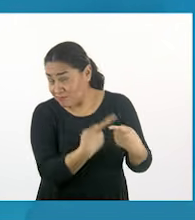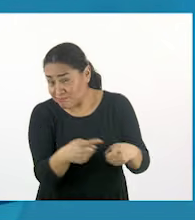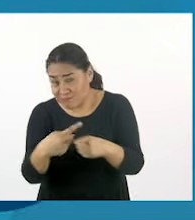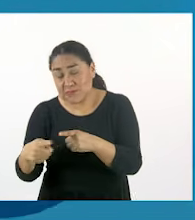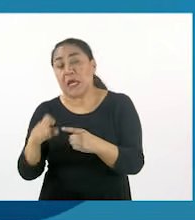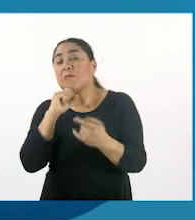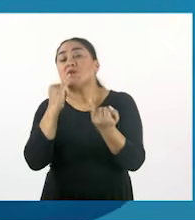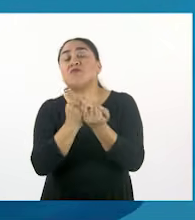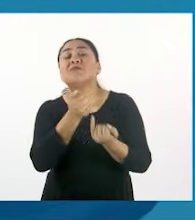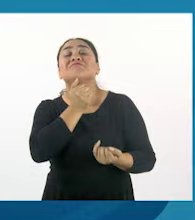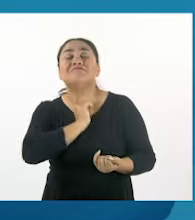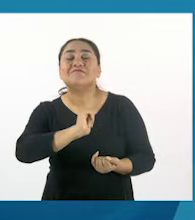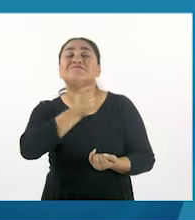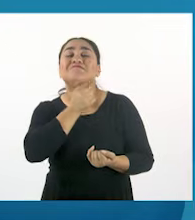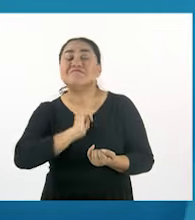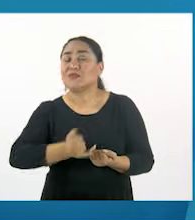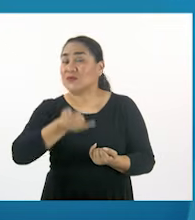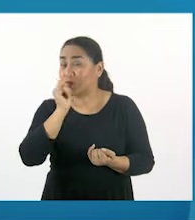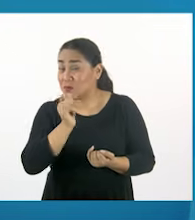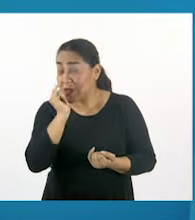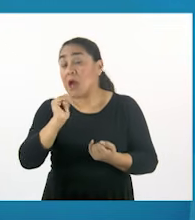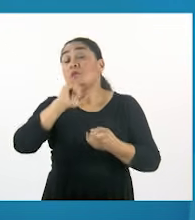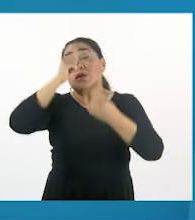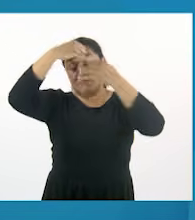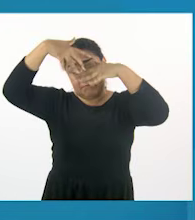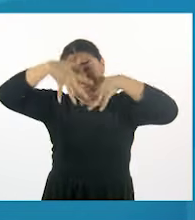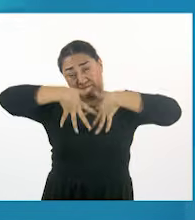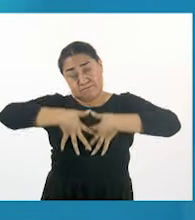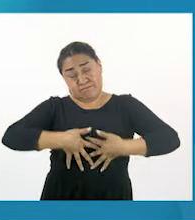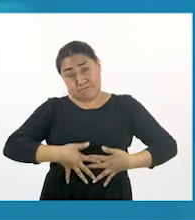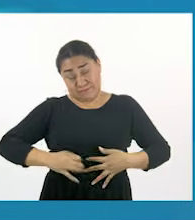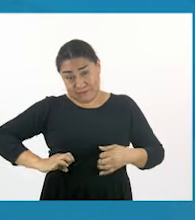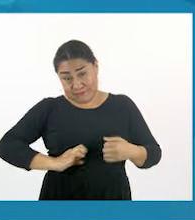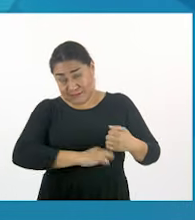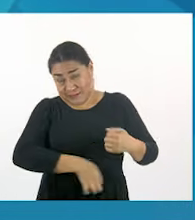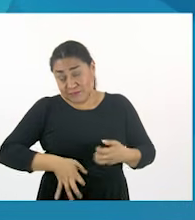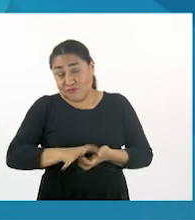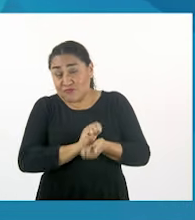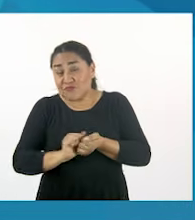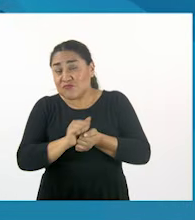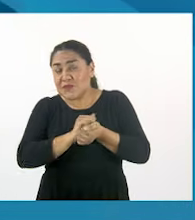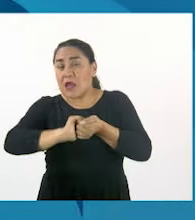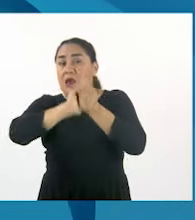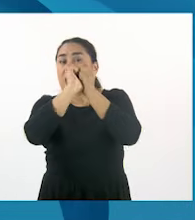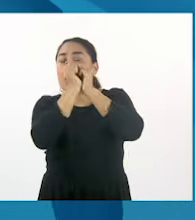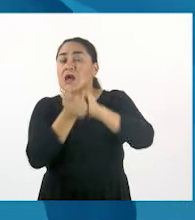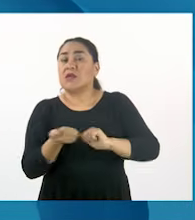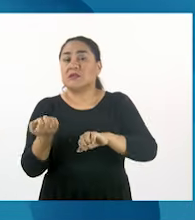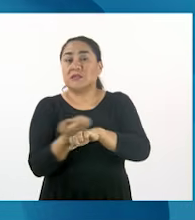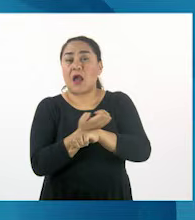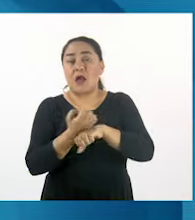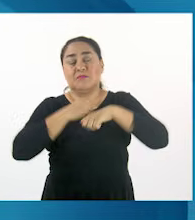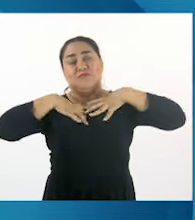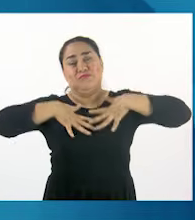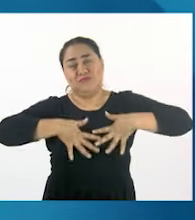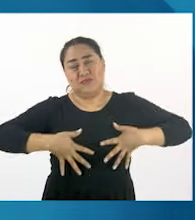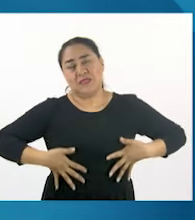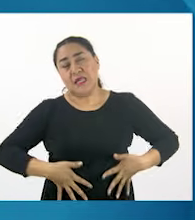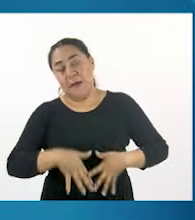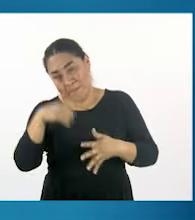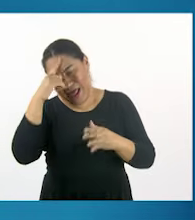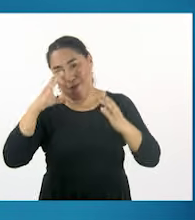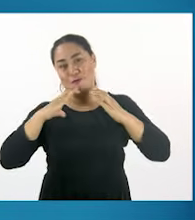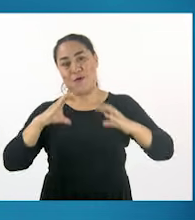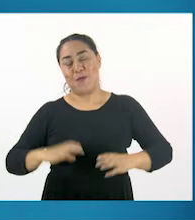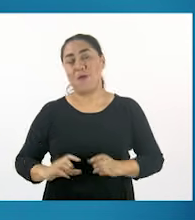consumimos y pasan a la sangre a través de este proceso para ir a dar a todas las células del